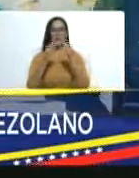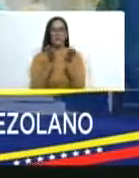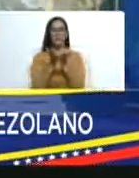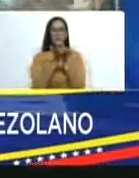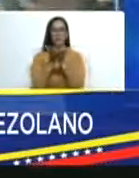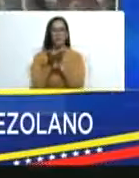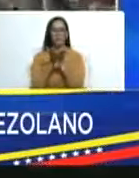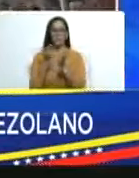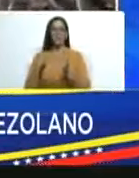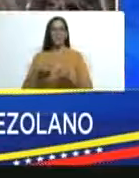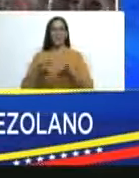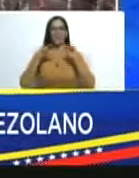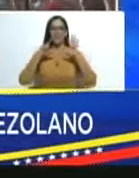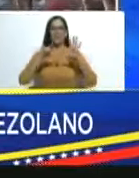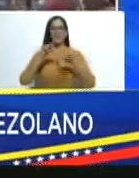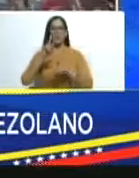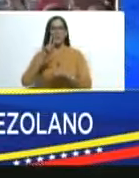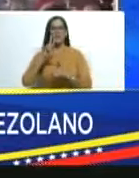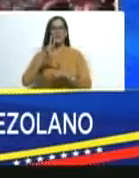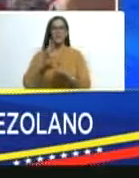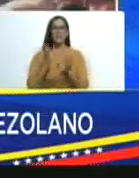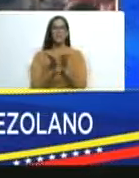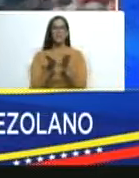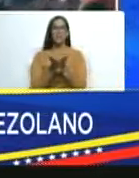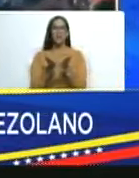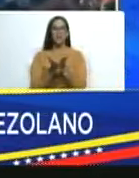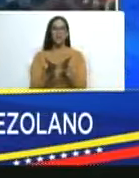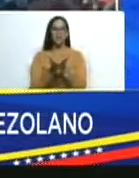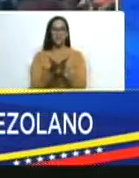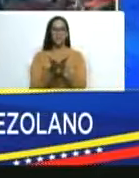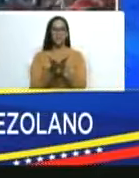Tienen 723 estudiantes.